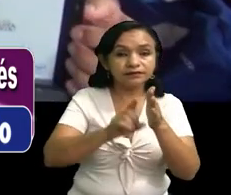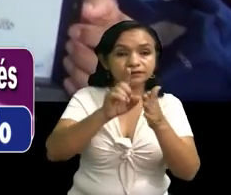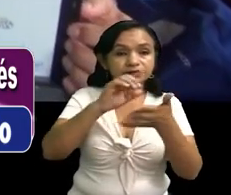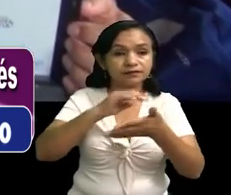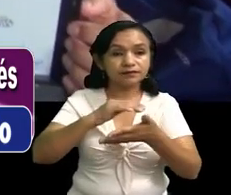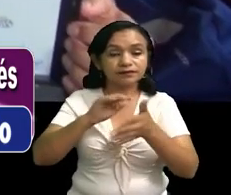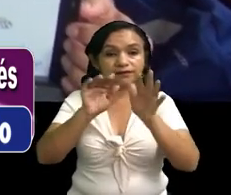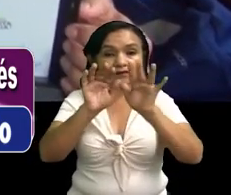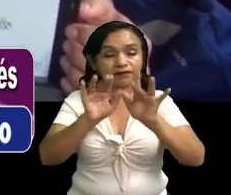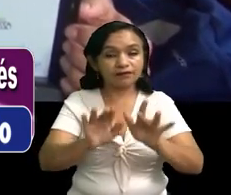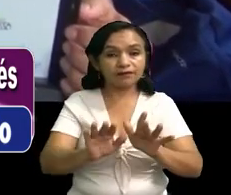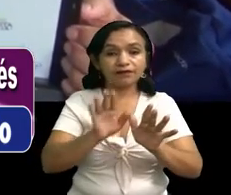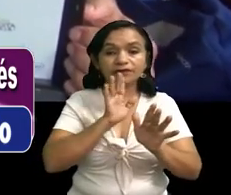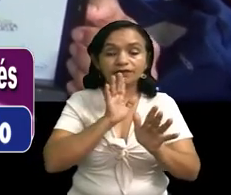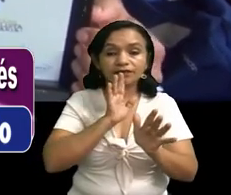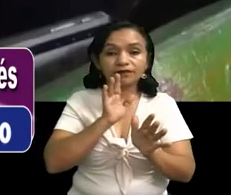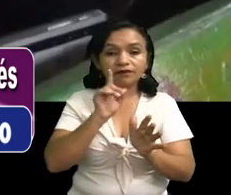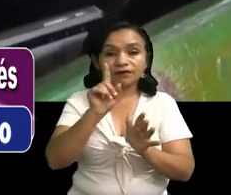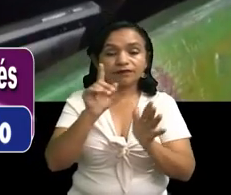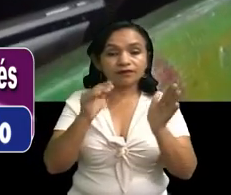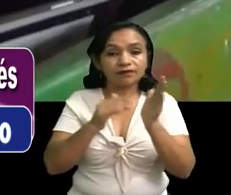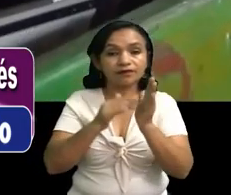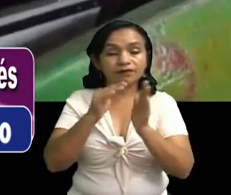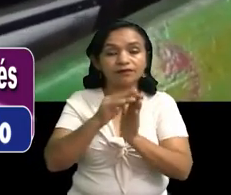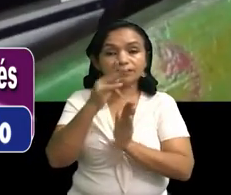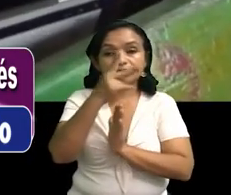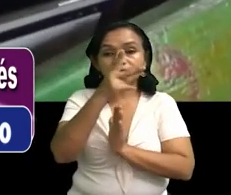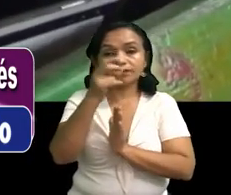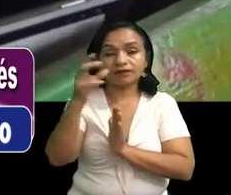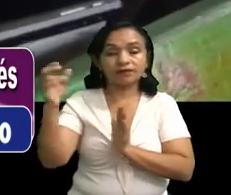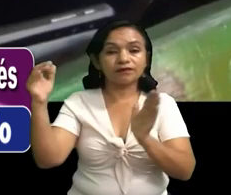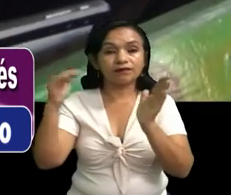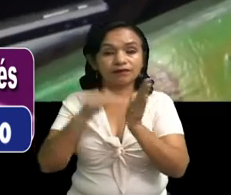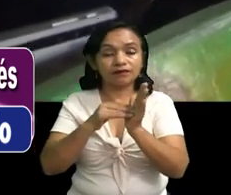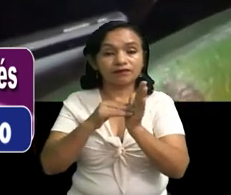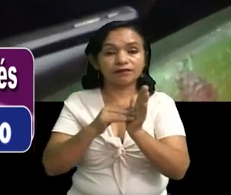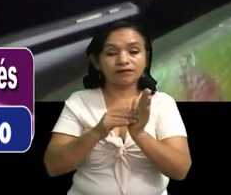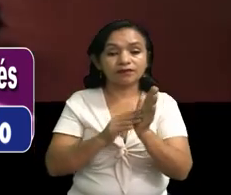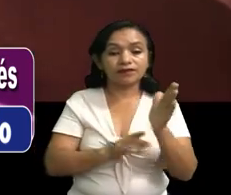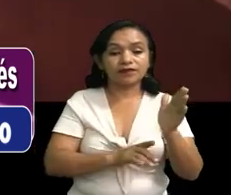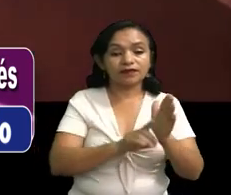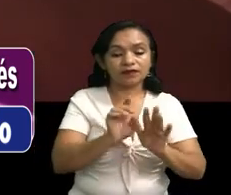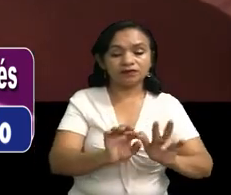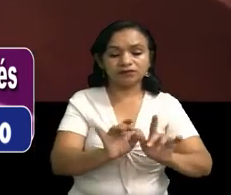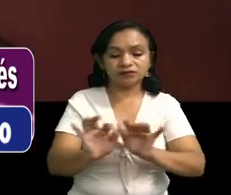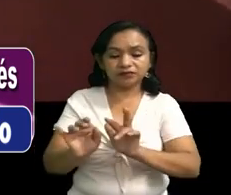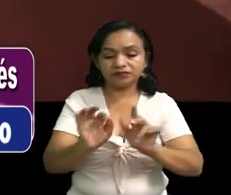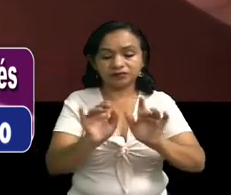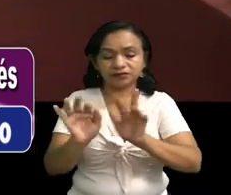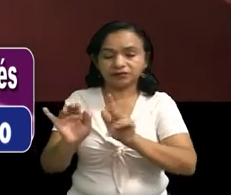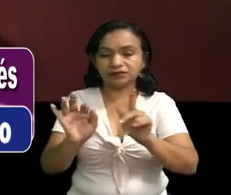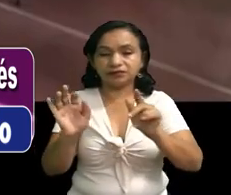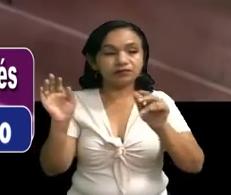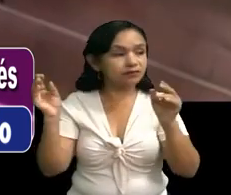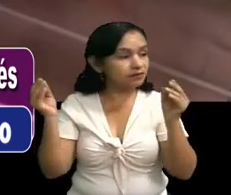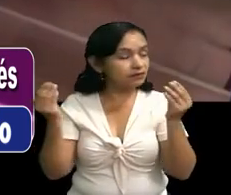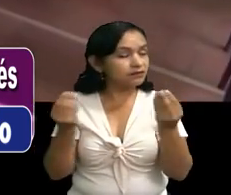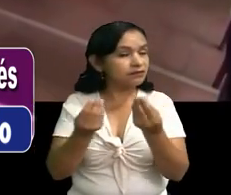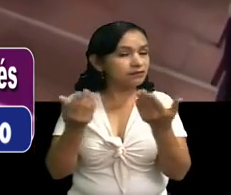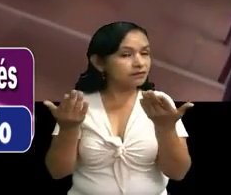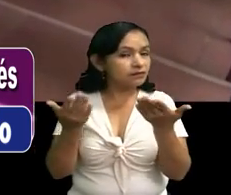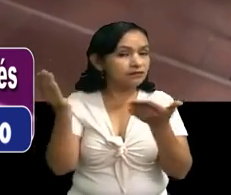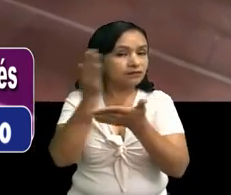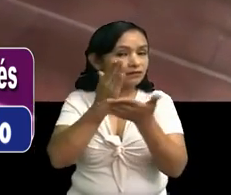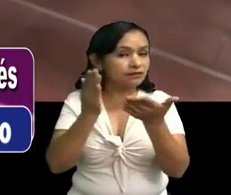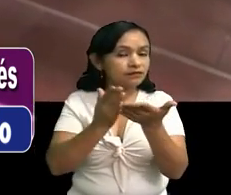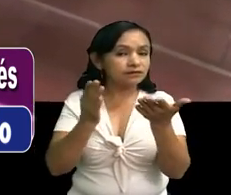mencionaba el aspecto de que Huawei tiene 1,200,000 desarrolladores a nivel mundial. ¿Hay algún componente específico para